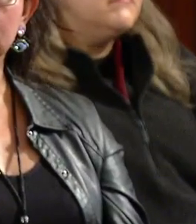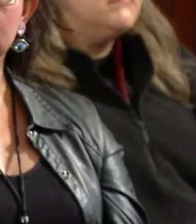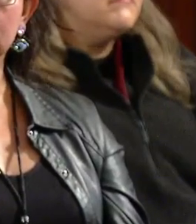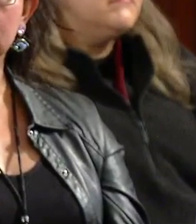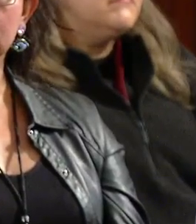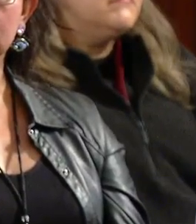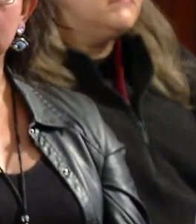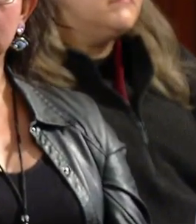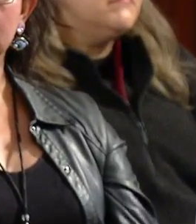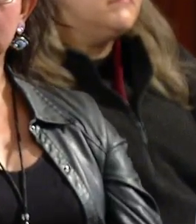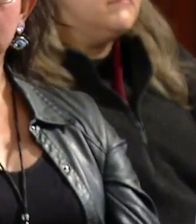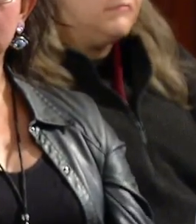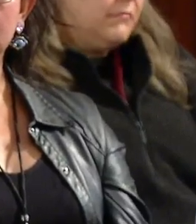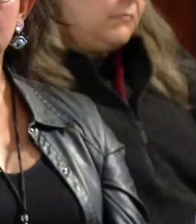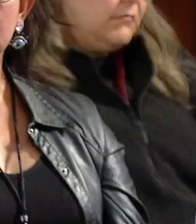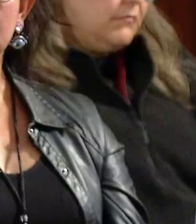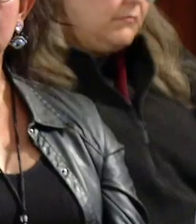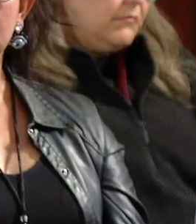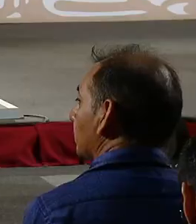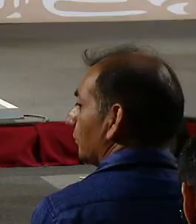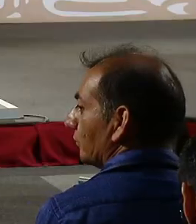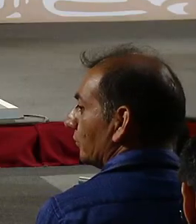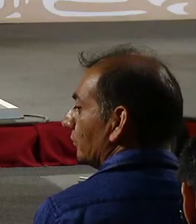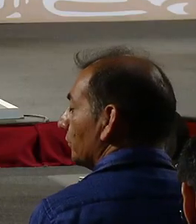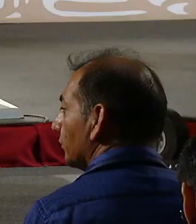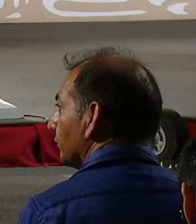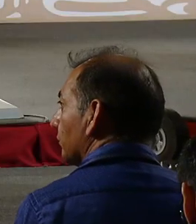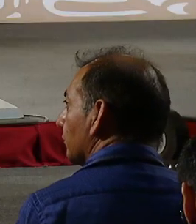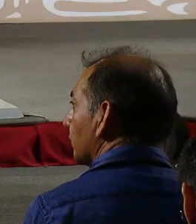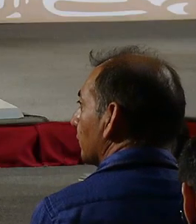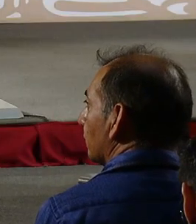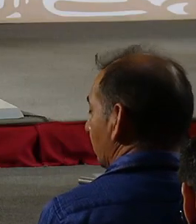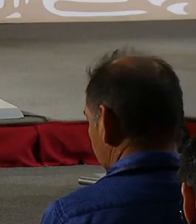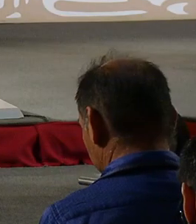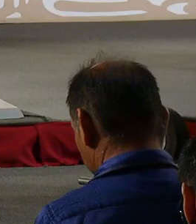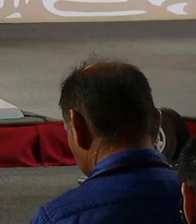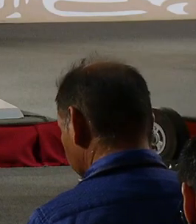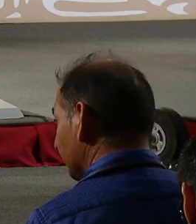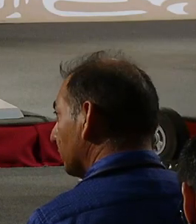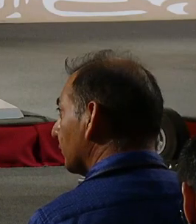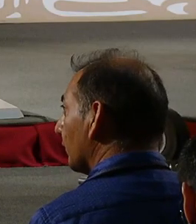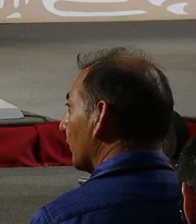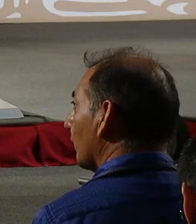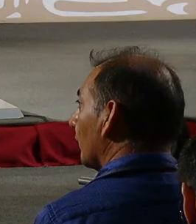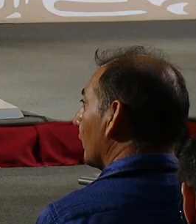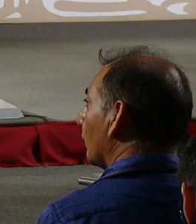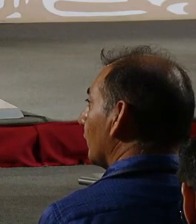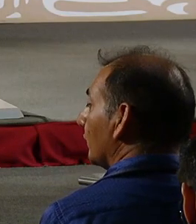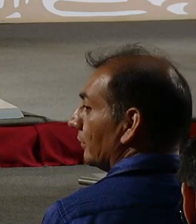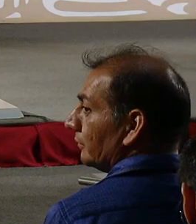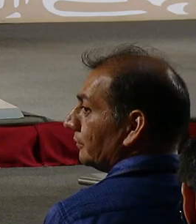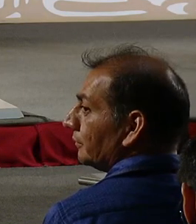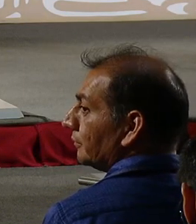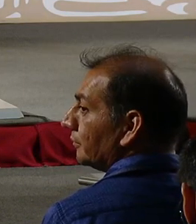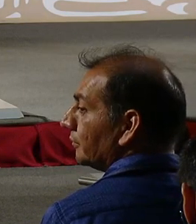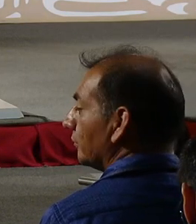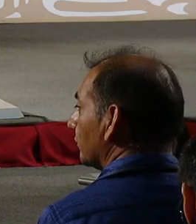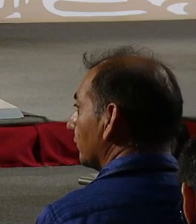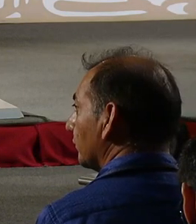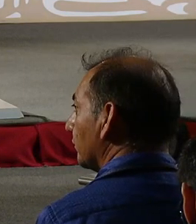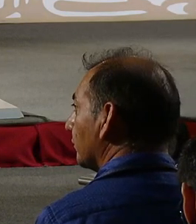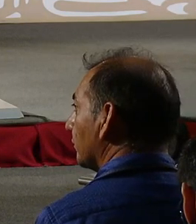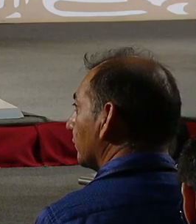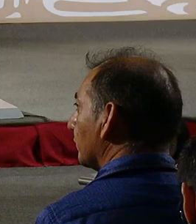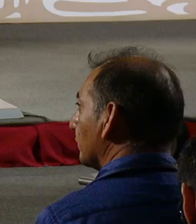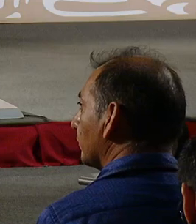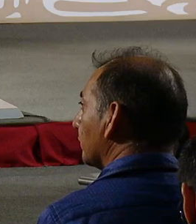dictaron sentencia 20 años le violentaron todos los derechos al hombre